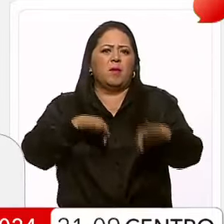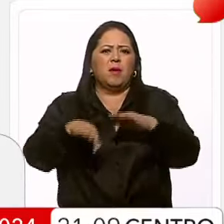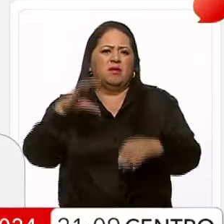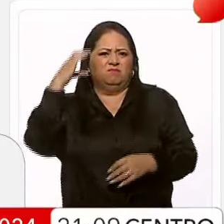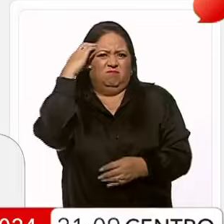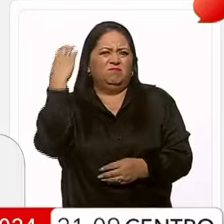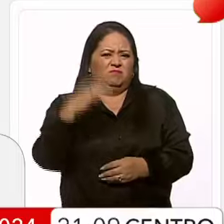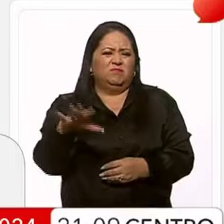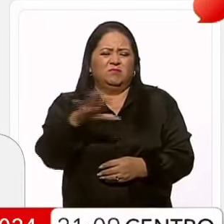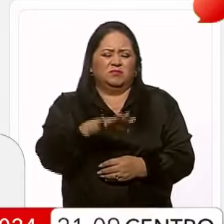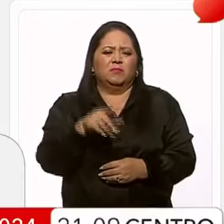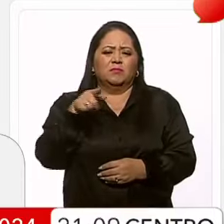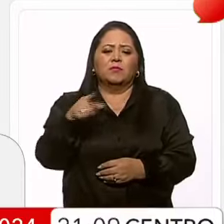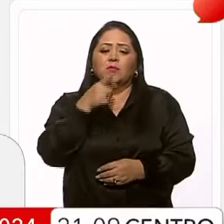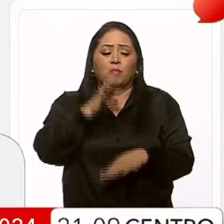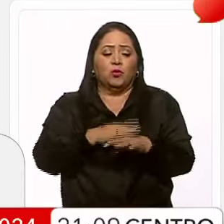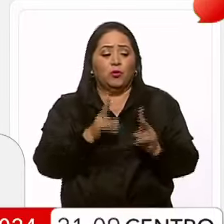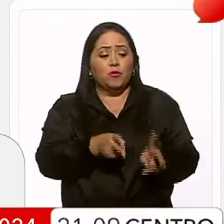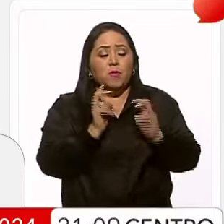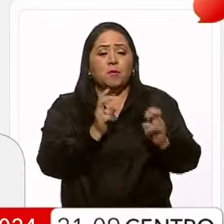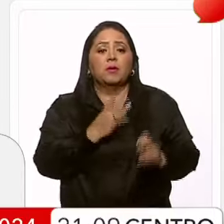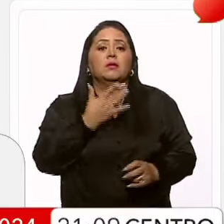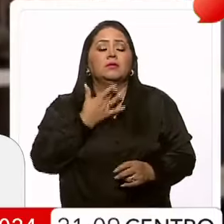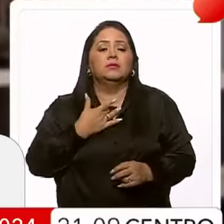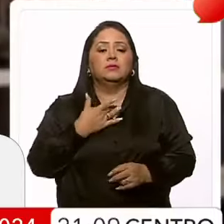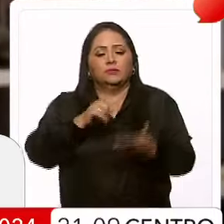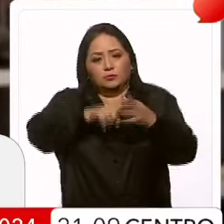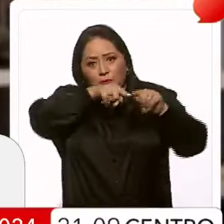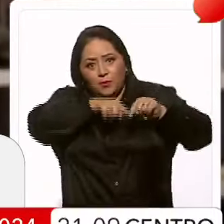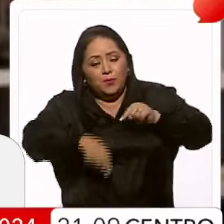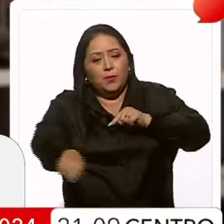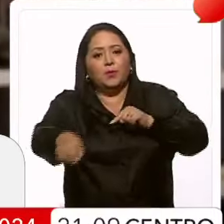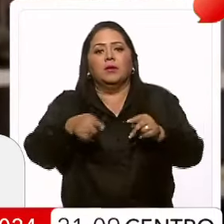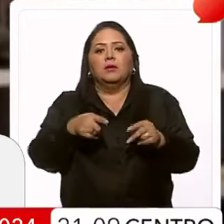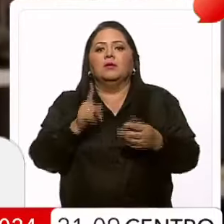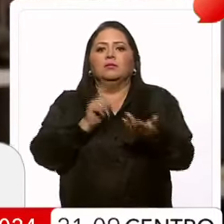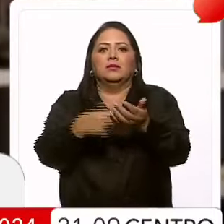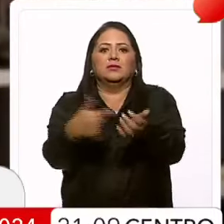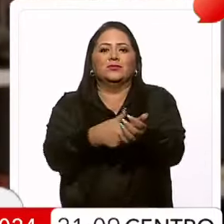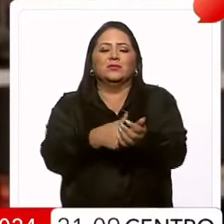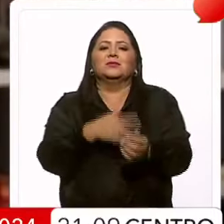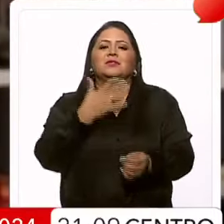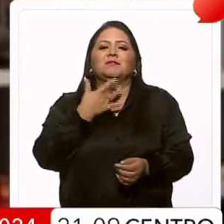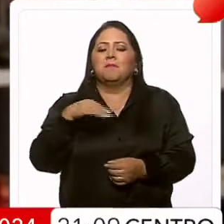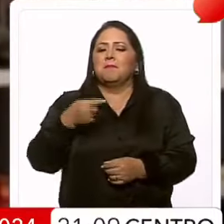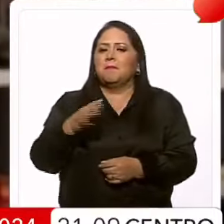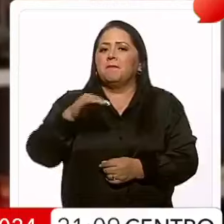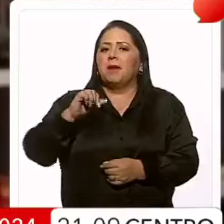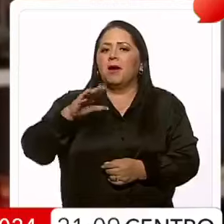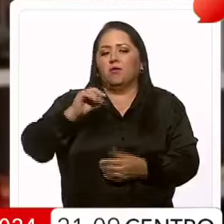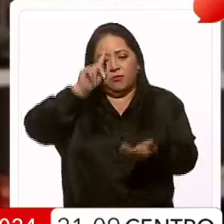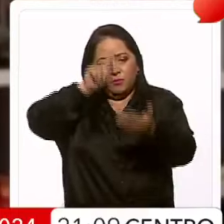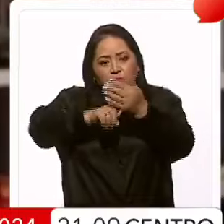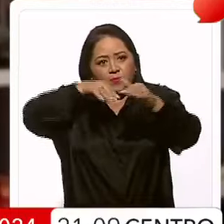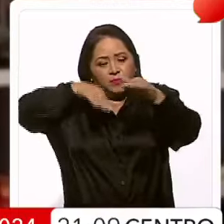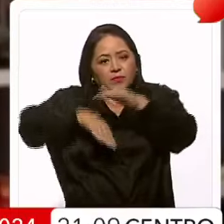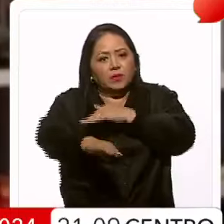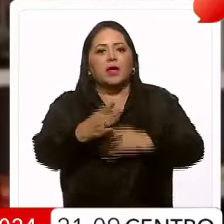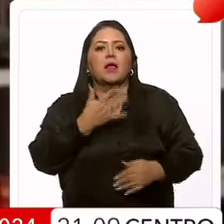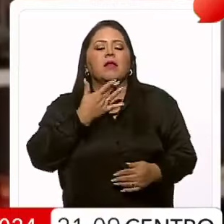criminal, que es que el robo de combustible en los ductos lo que ocultaba era el robo de combustible macro al interior de las